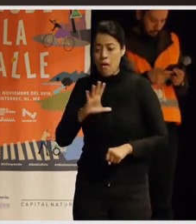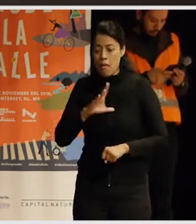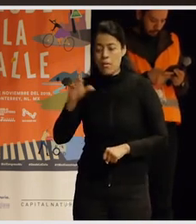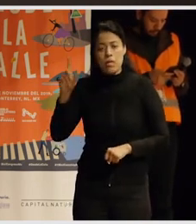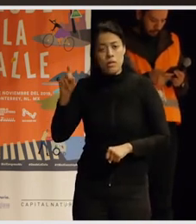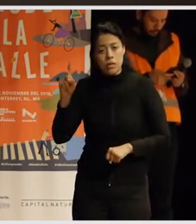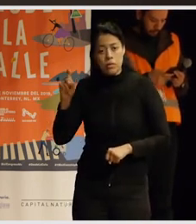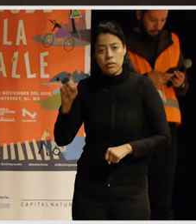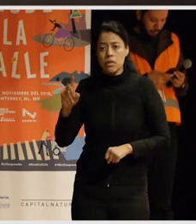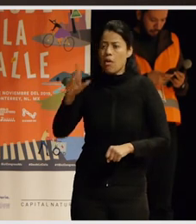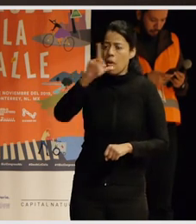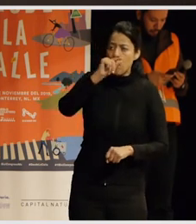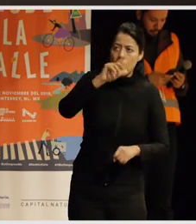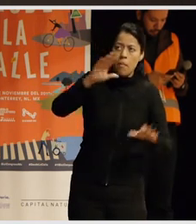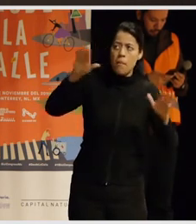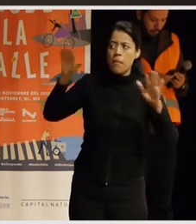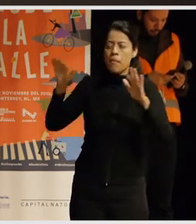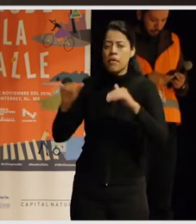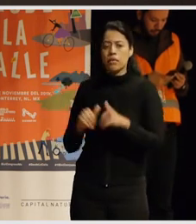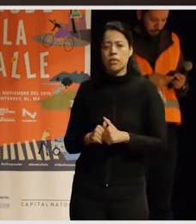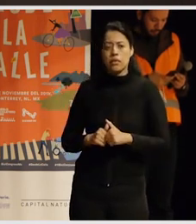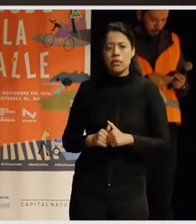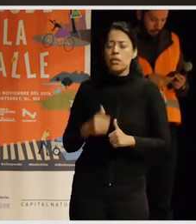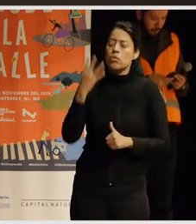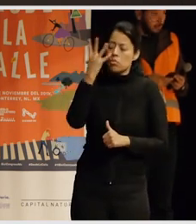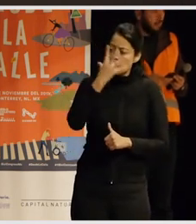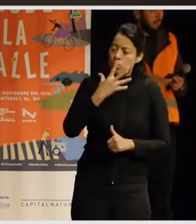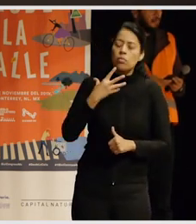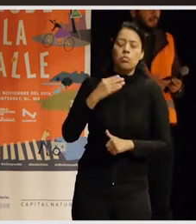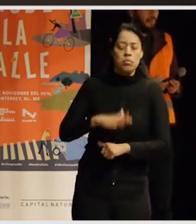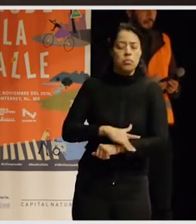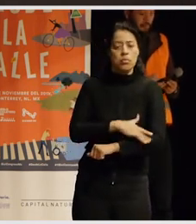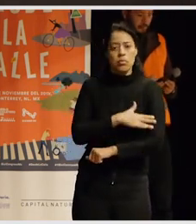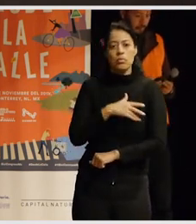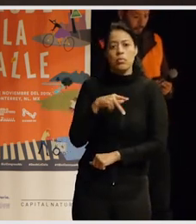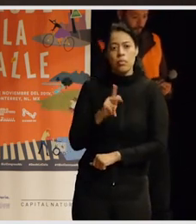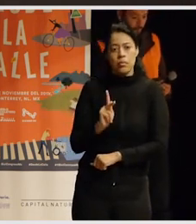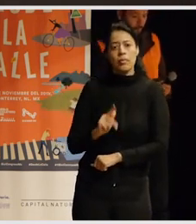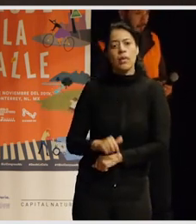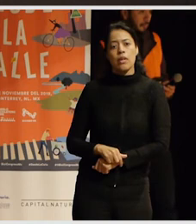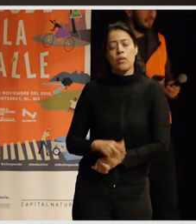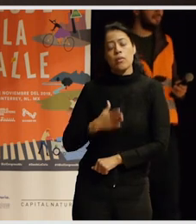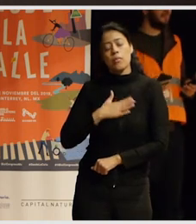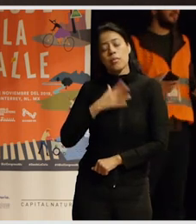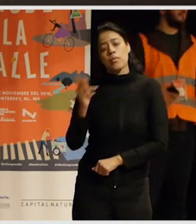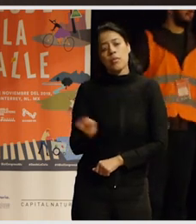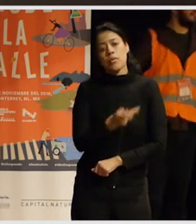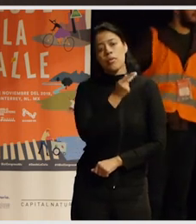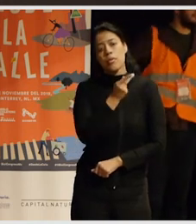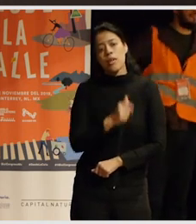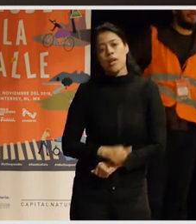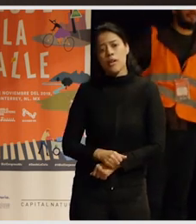había aves y la verdad es que fue una buena sensación pero bueno no me preguntes qué